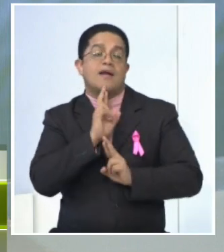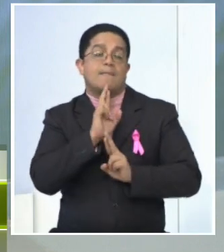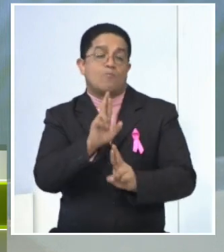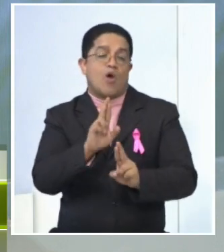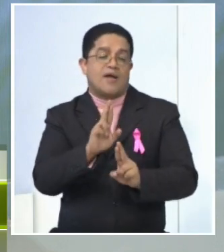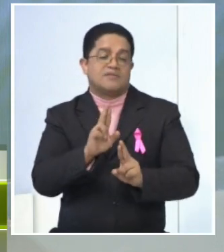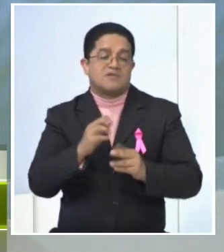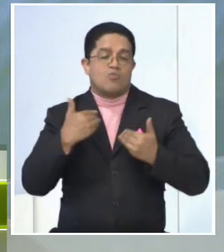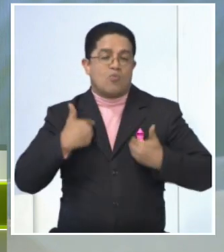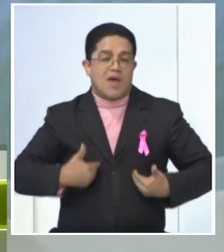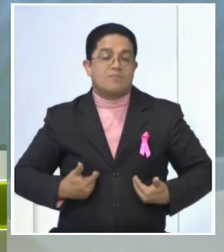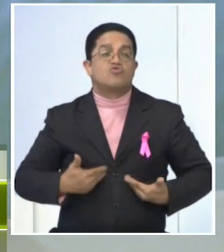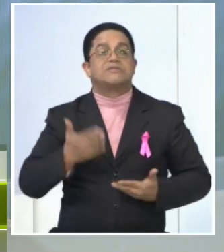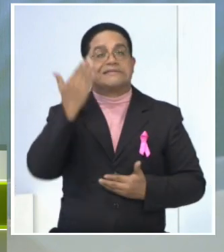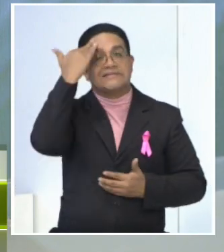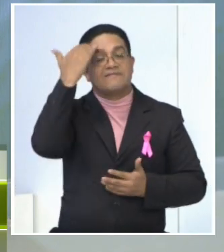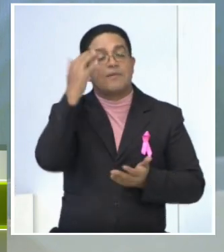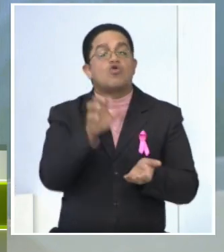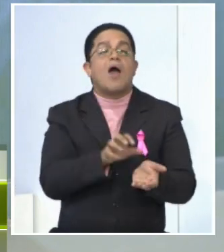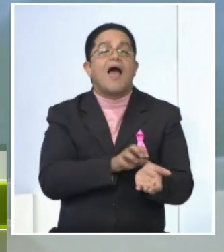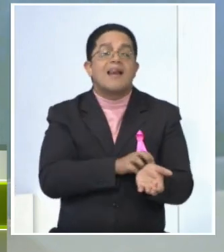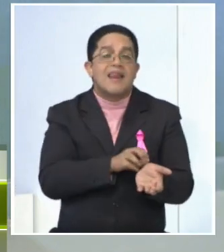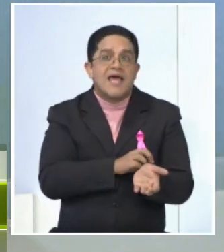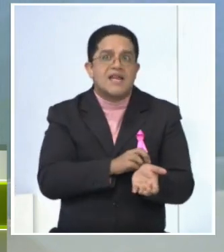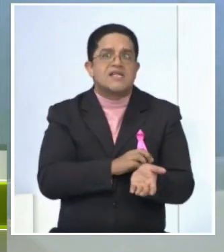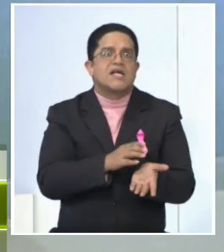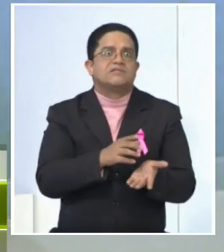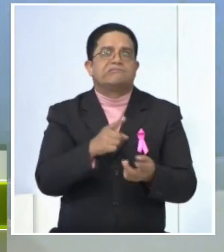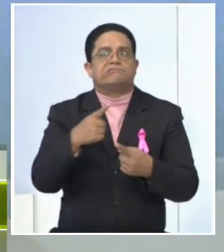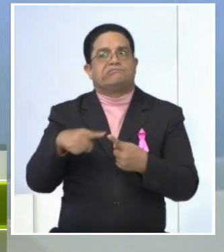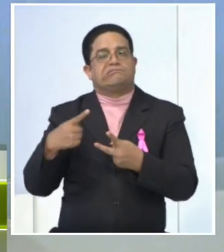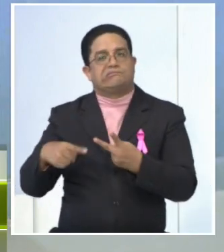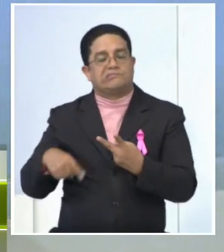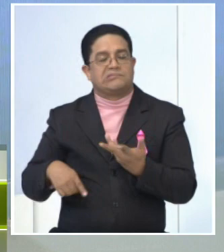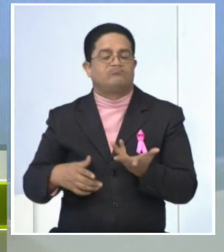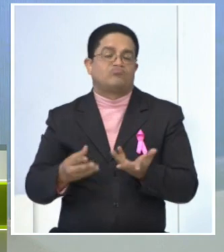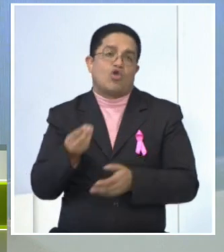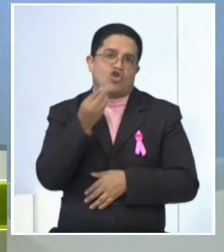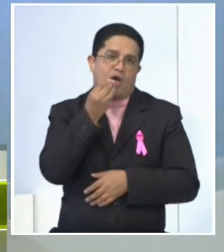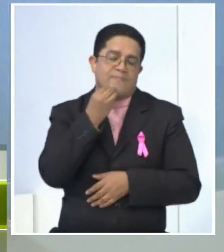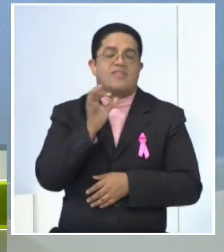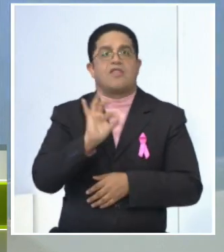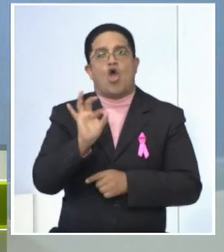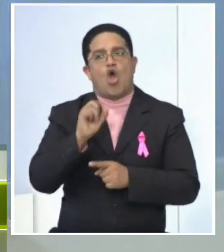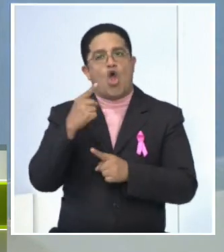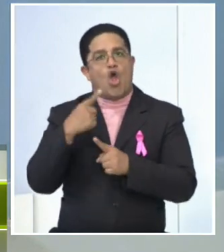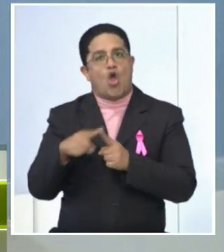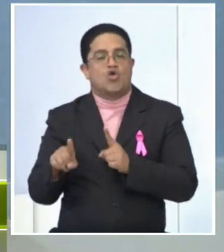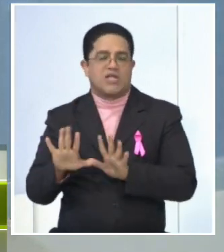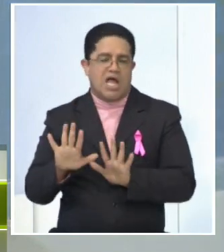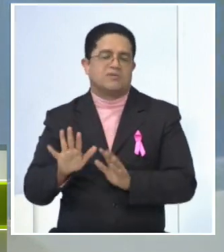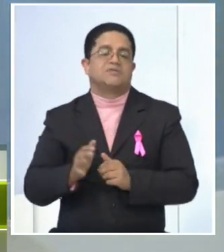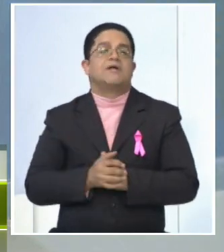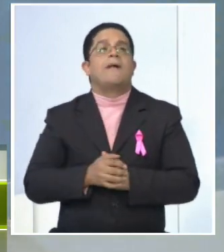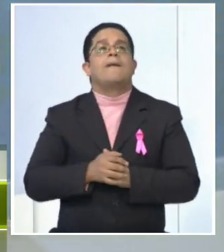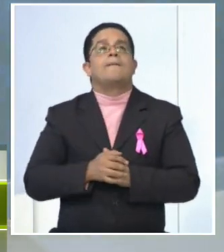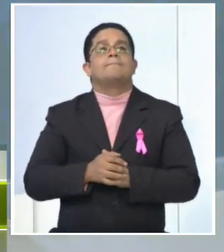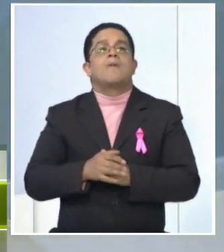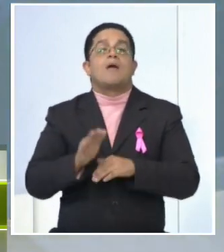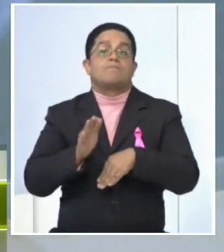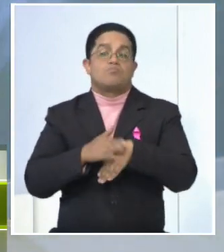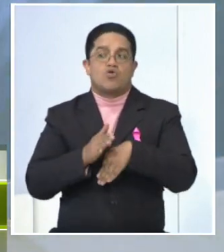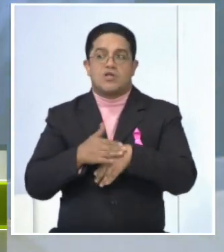transitoria. Y sabemos que las alergias son demasiado extensas, no solamente es a los alimentos, y bueno, probablemente en otro programa lo pudiéramos hablar, porque